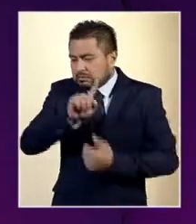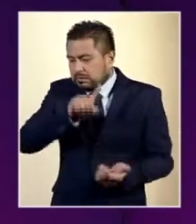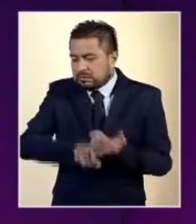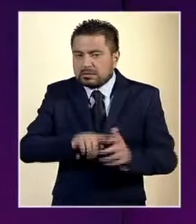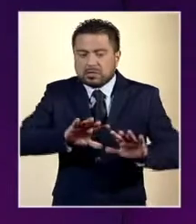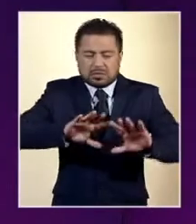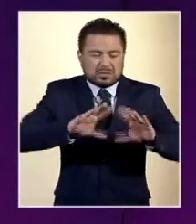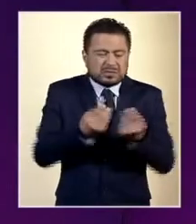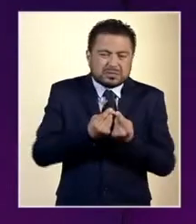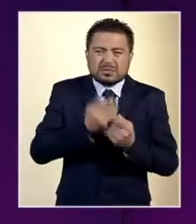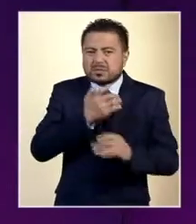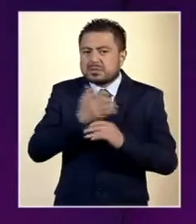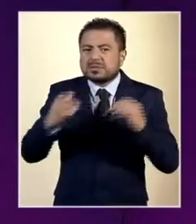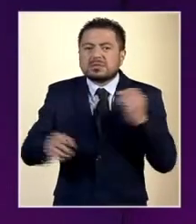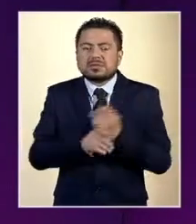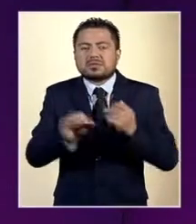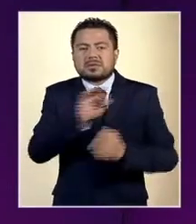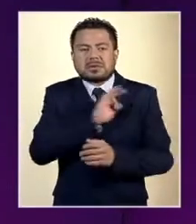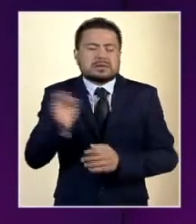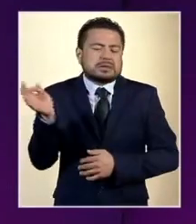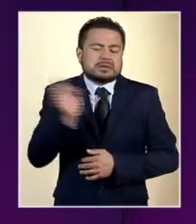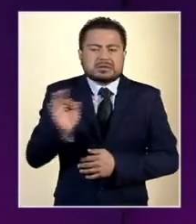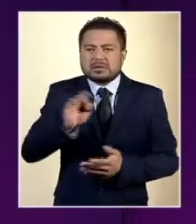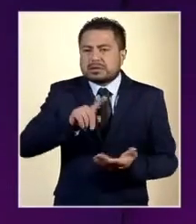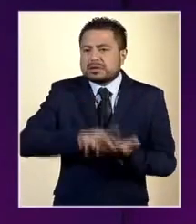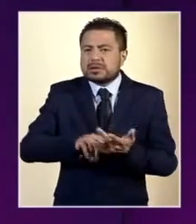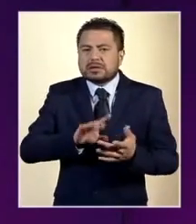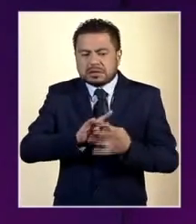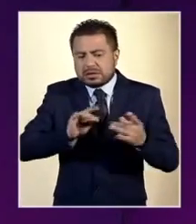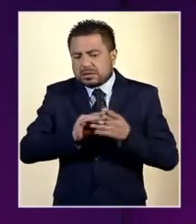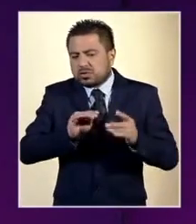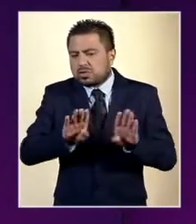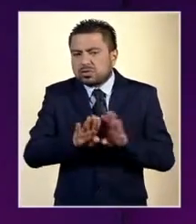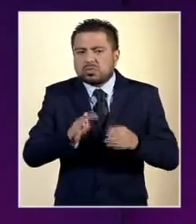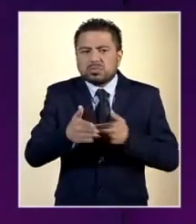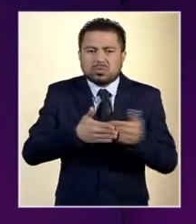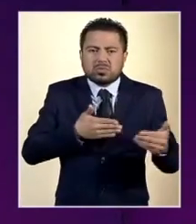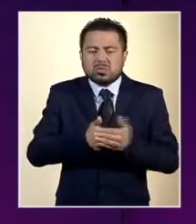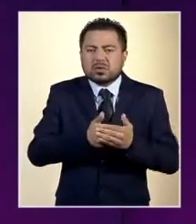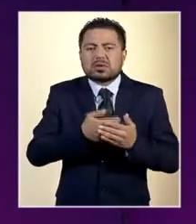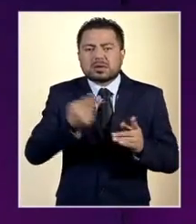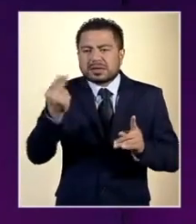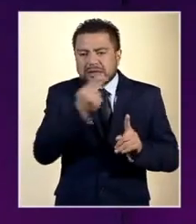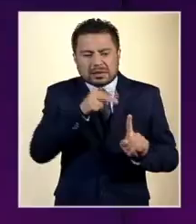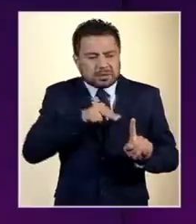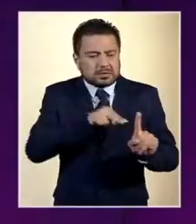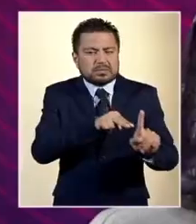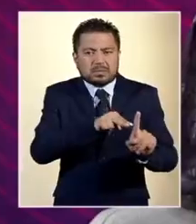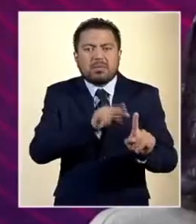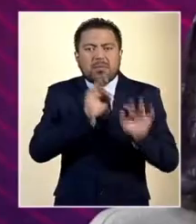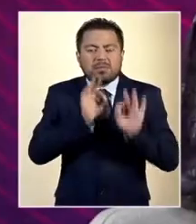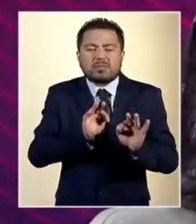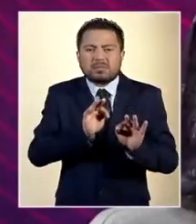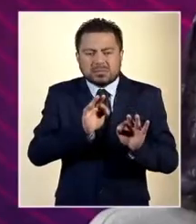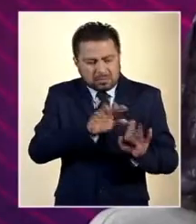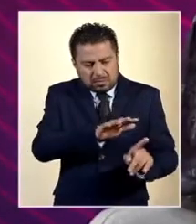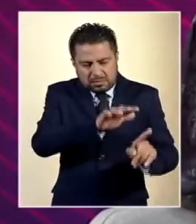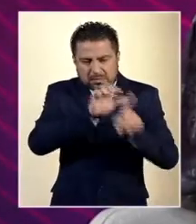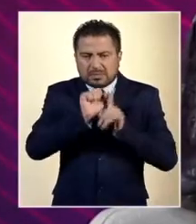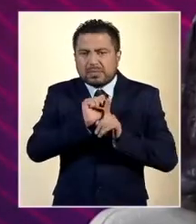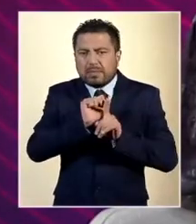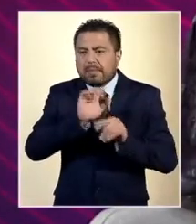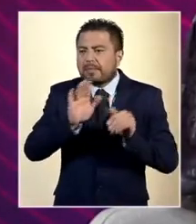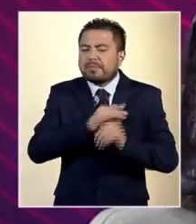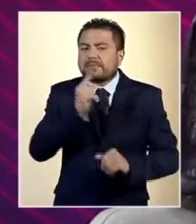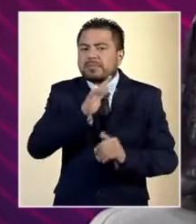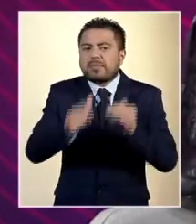este conjunto de cosas que tendría que contarse como con un modelo, pues se tienen que ver y se tienen que realmente tomar en cuenta.